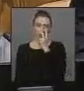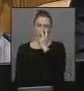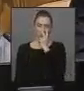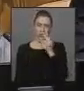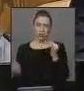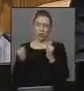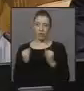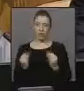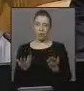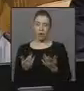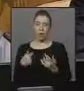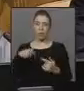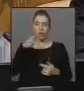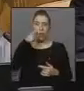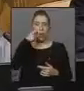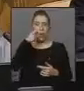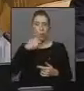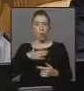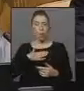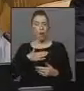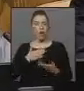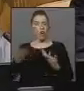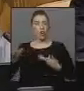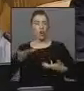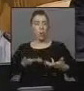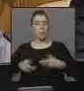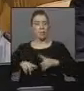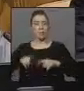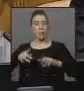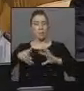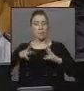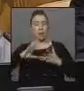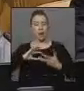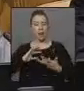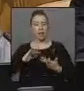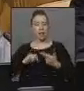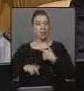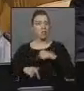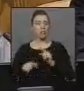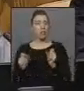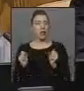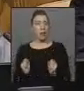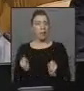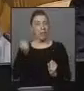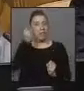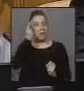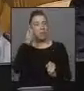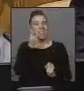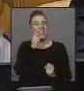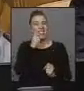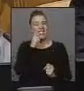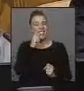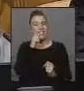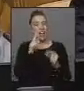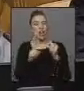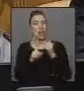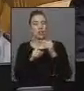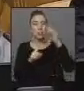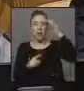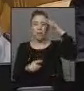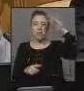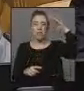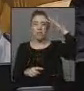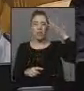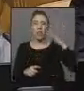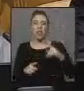mi entender es muy curiosa la manera de cómo los seres humanos compartimos este planeta. Ni siquiera hemos sido capaces de entender lo que significa el concepto filosófico